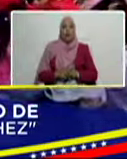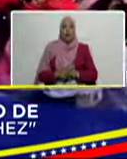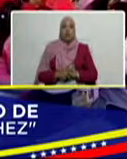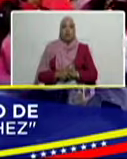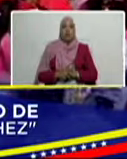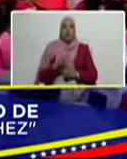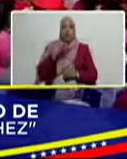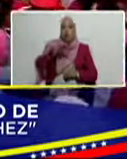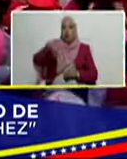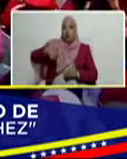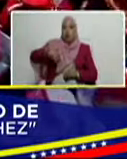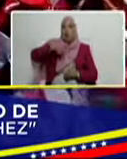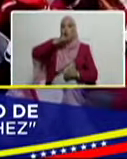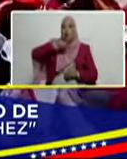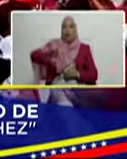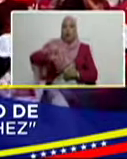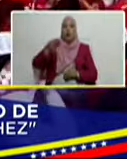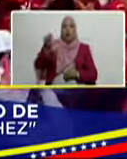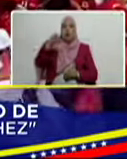nuestra fuerza mayor.